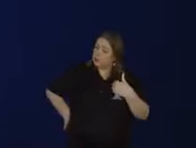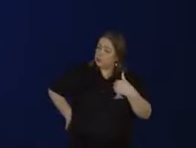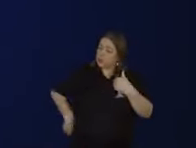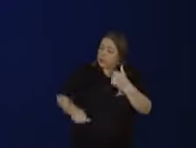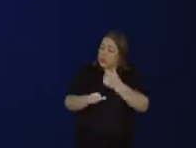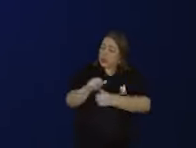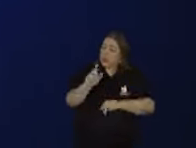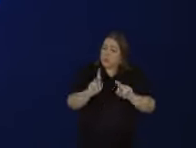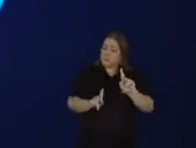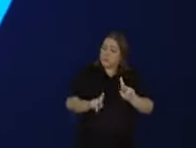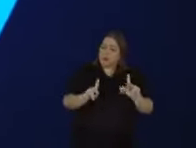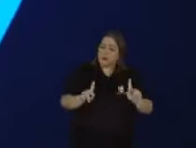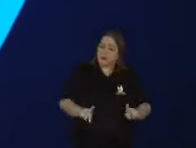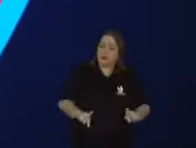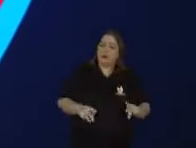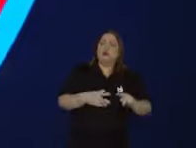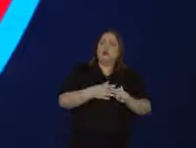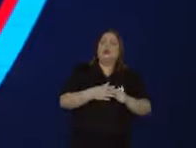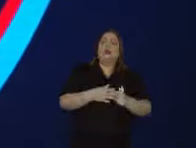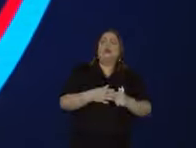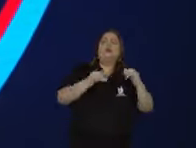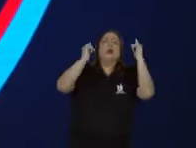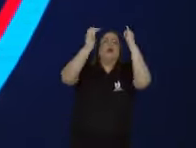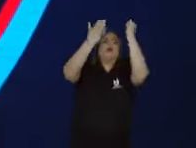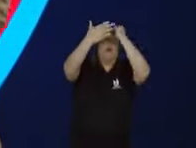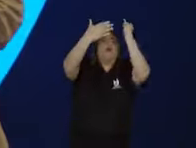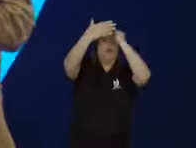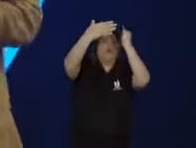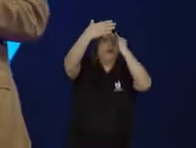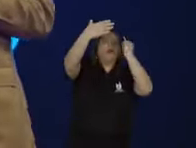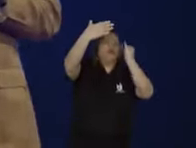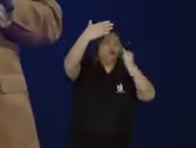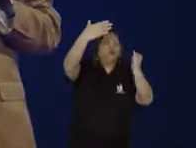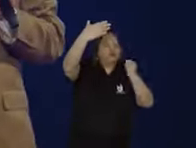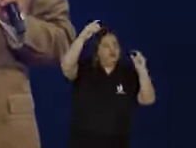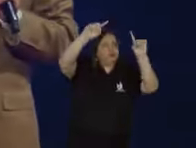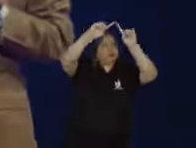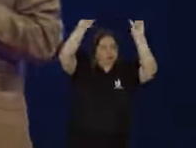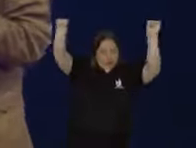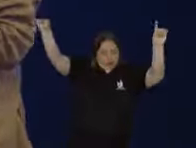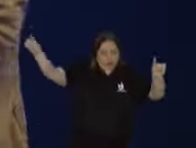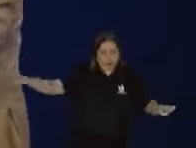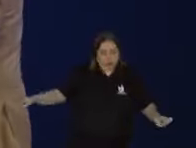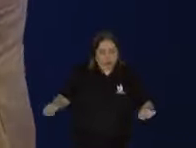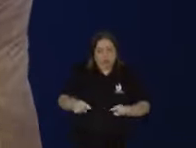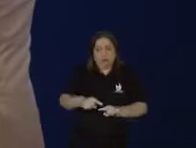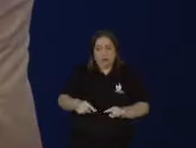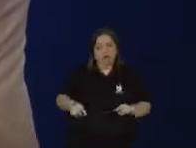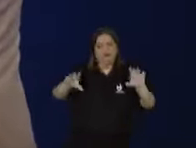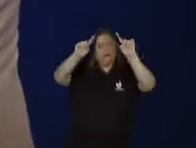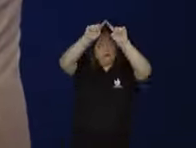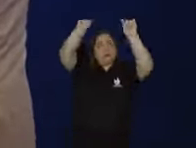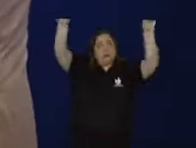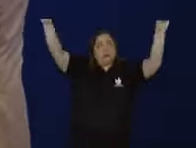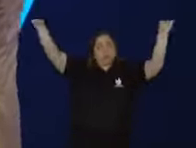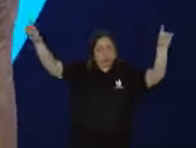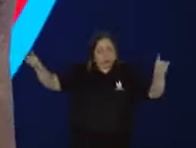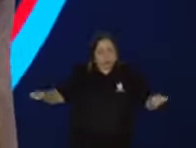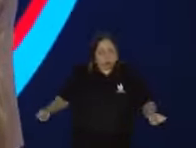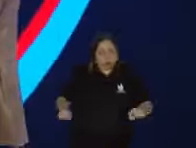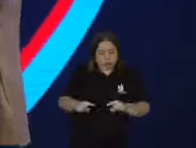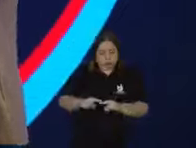nosotros, inicia ese cuadro, esa pintura, esa escenografía de nuestra